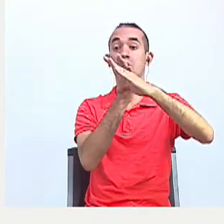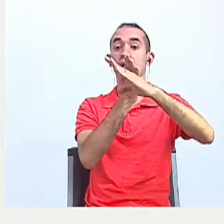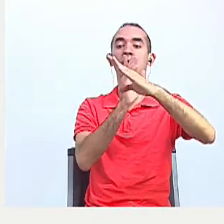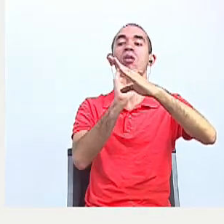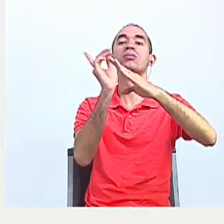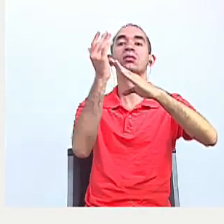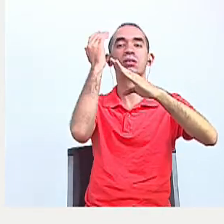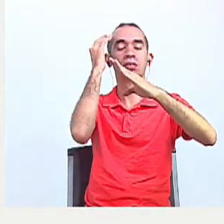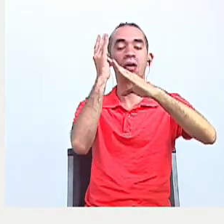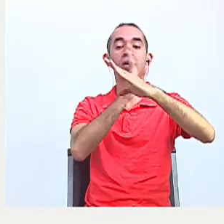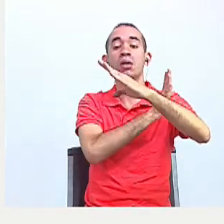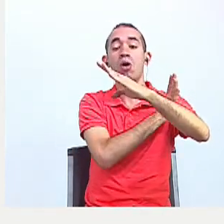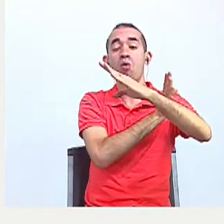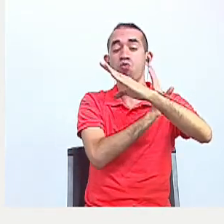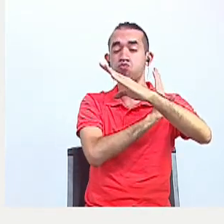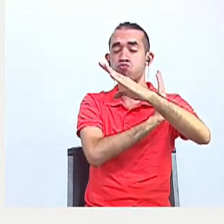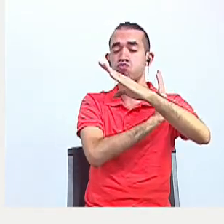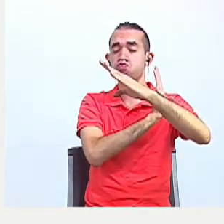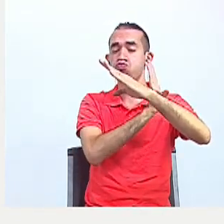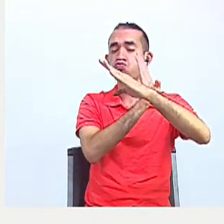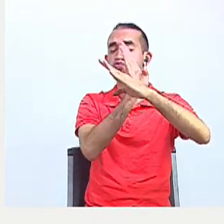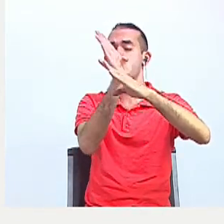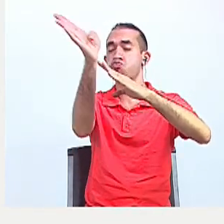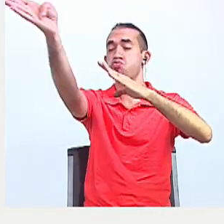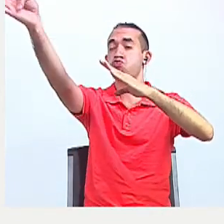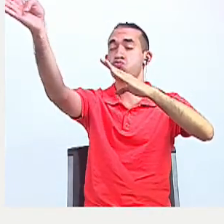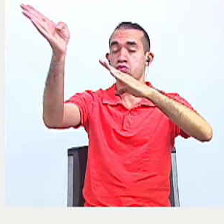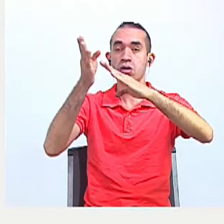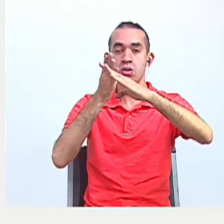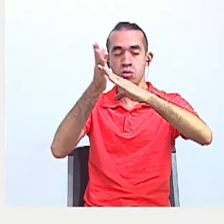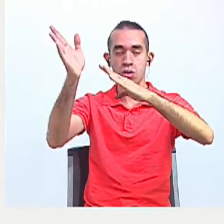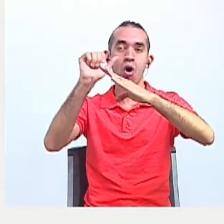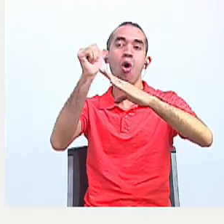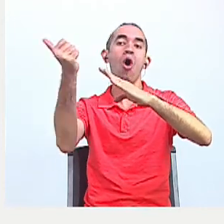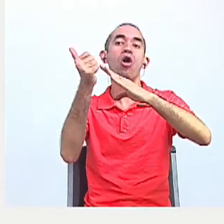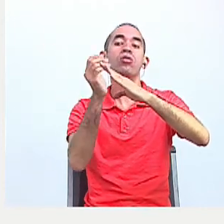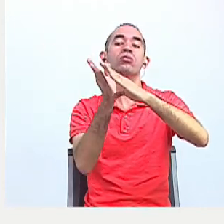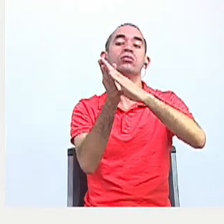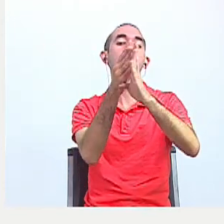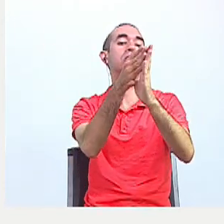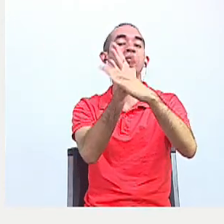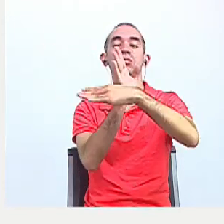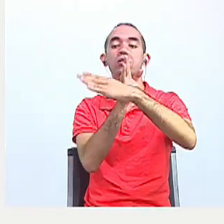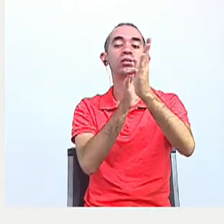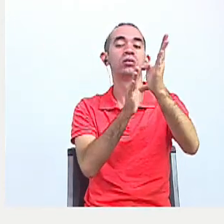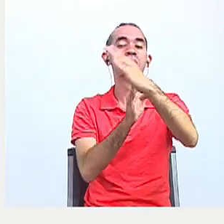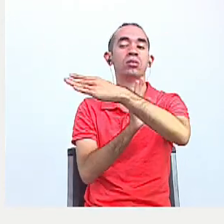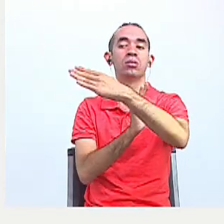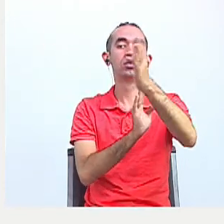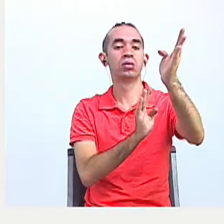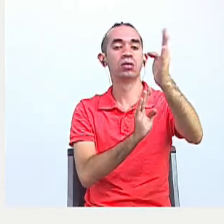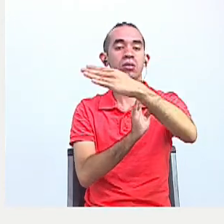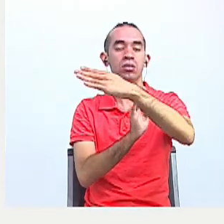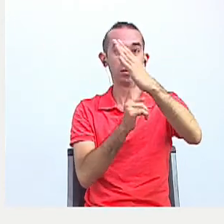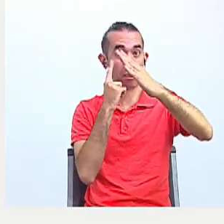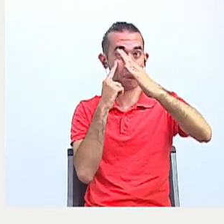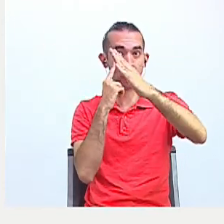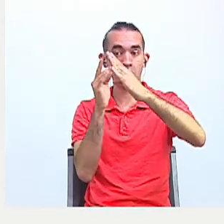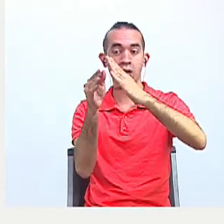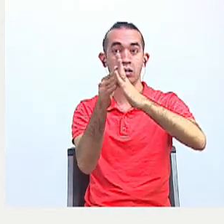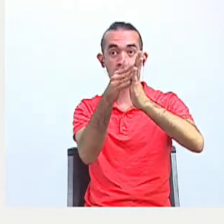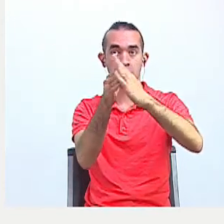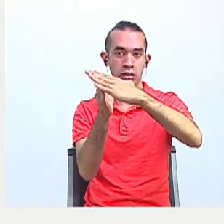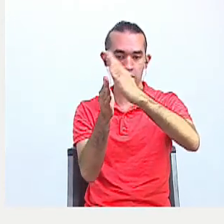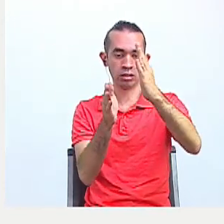acción sobre la cual actúa el vector, y encontramos el sentido, que está dirigido con la cabeza del